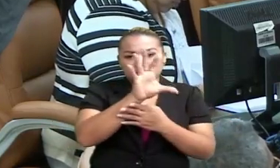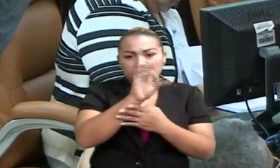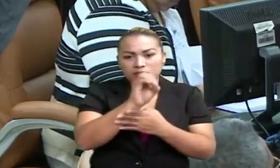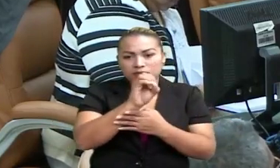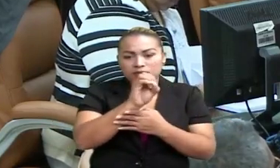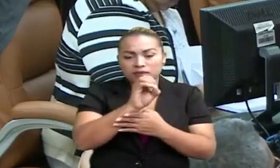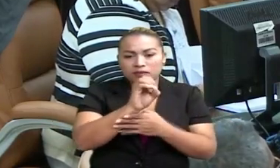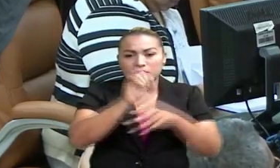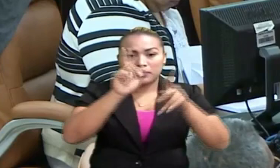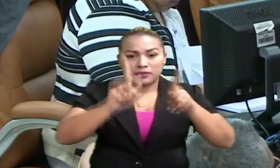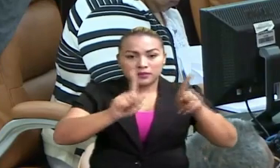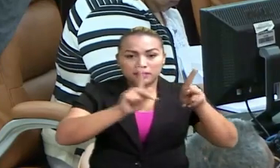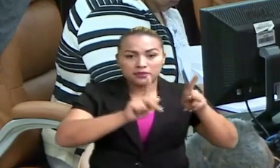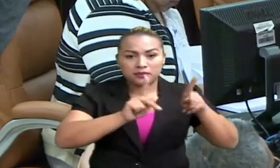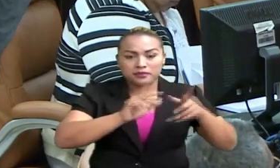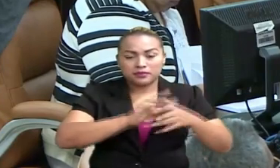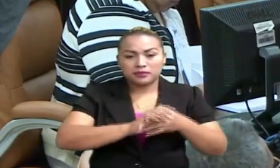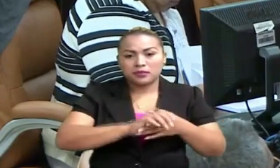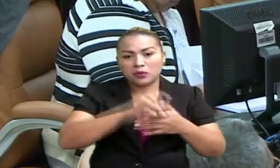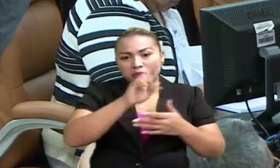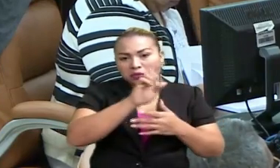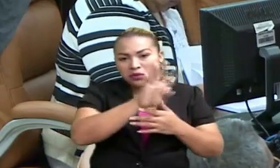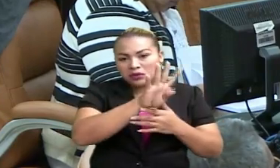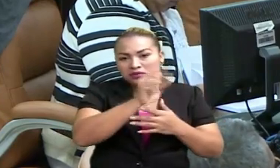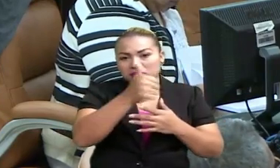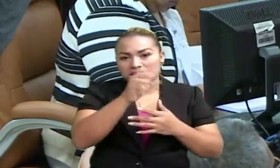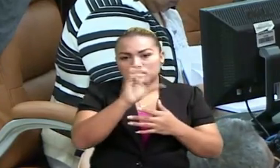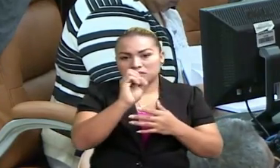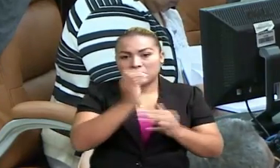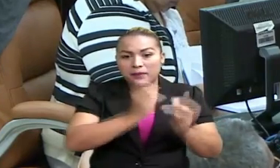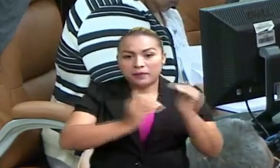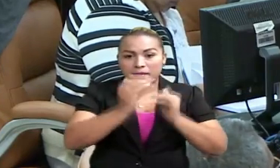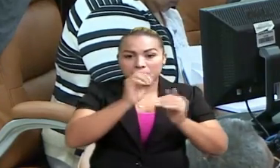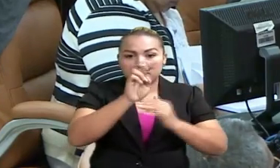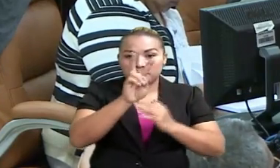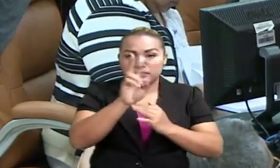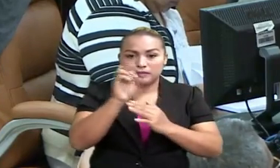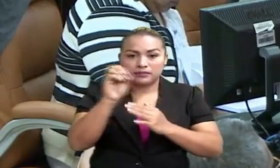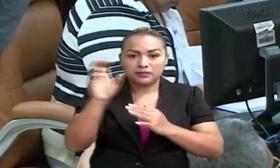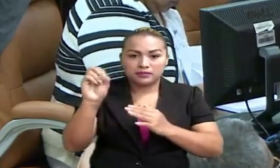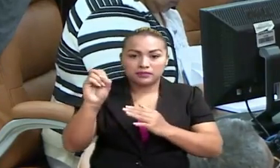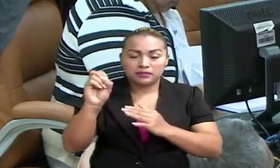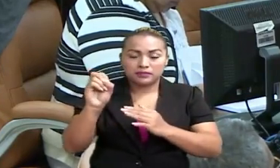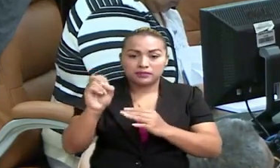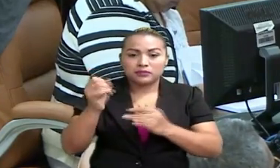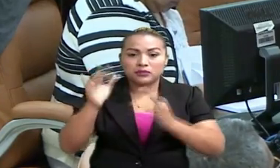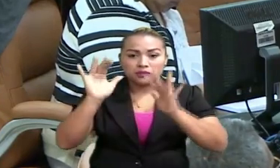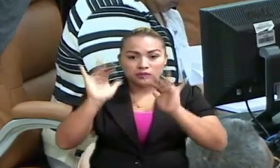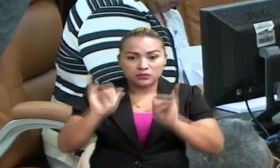450 aproximadamente, 460 contribuyentes, más de 250 ya tributan